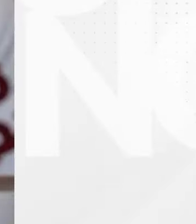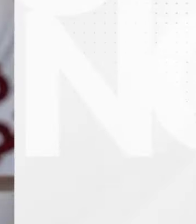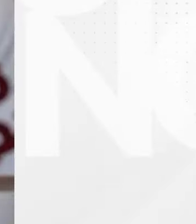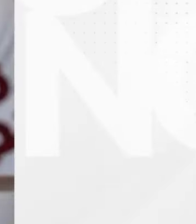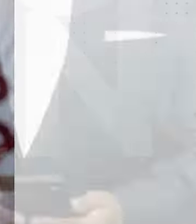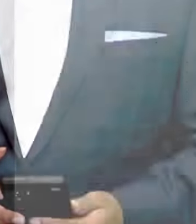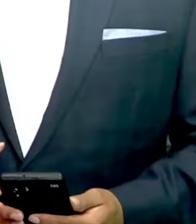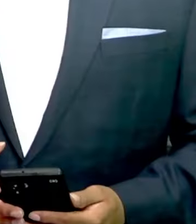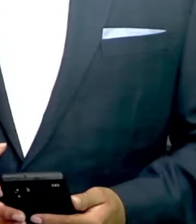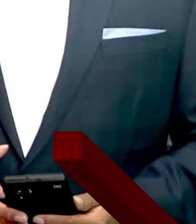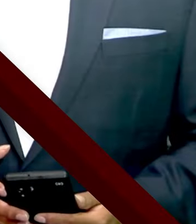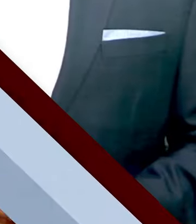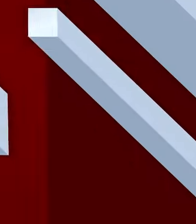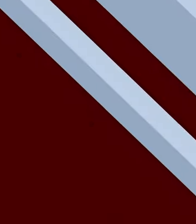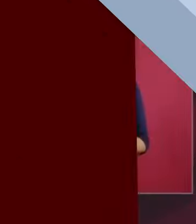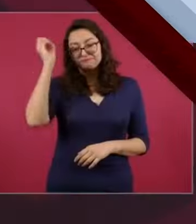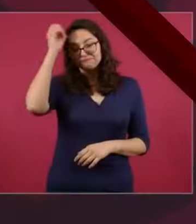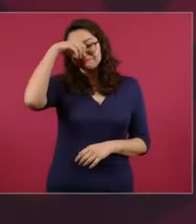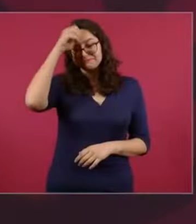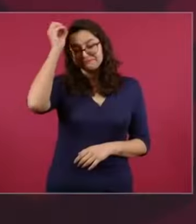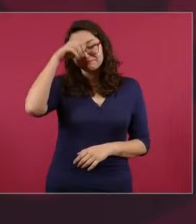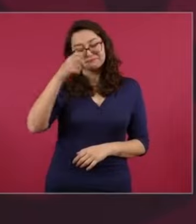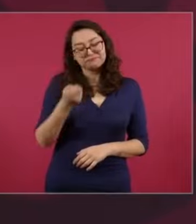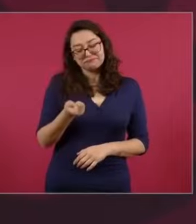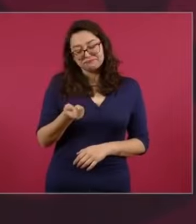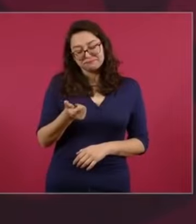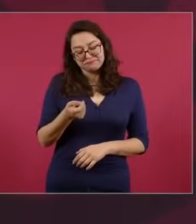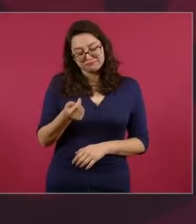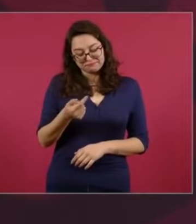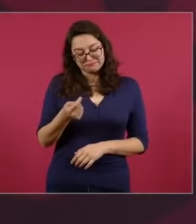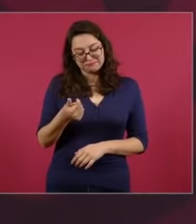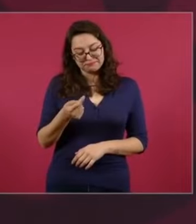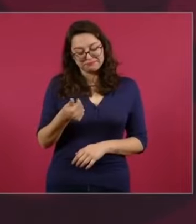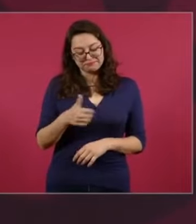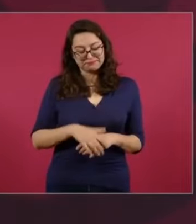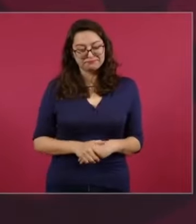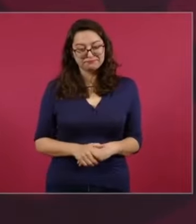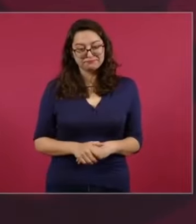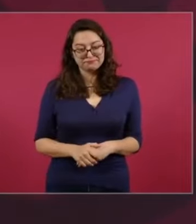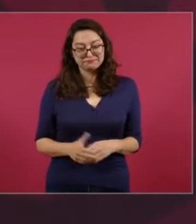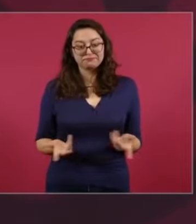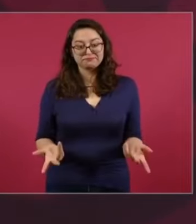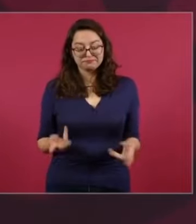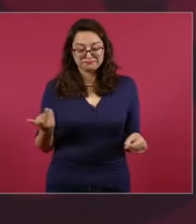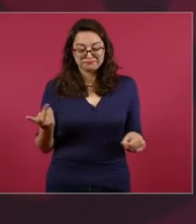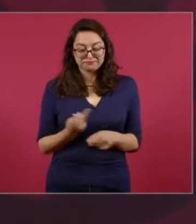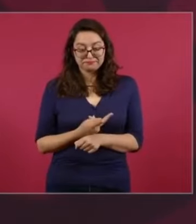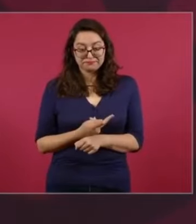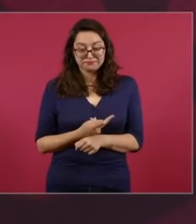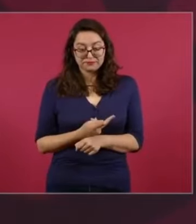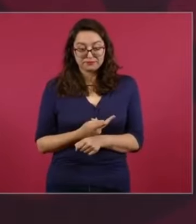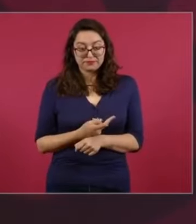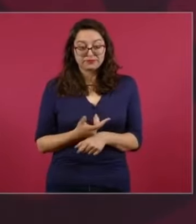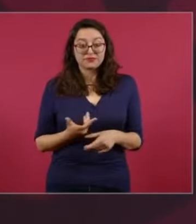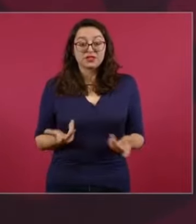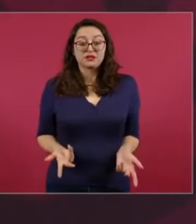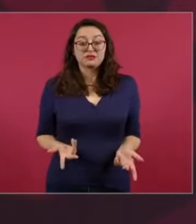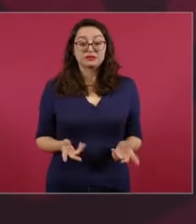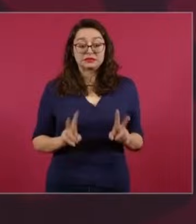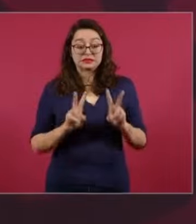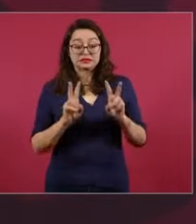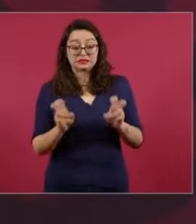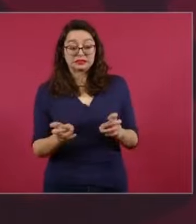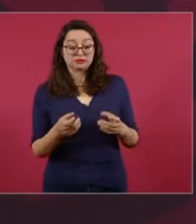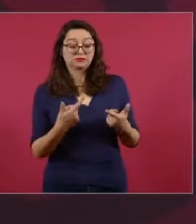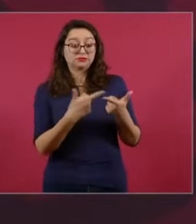esto se pone interesante. En el primer caso, porque se trata de un asunto político electoral